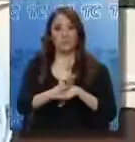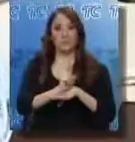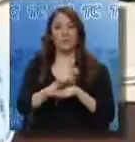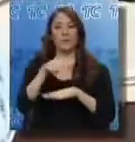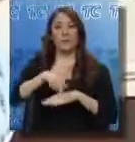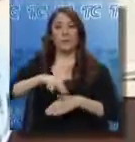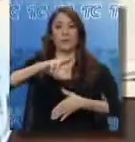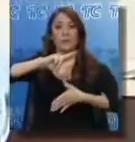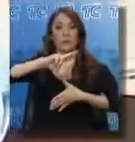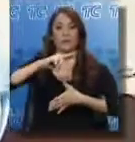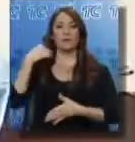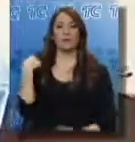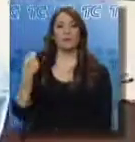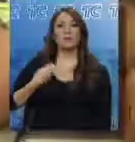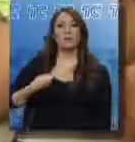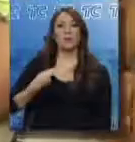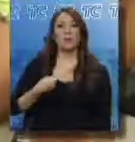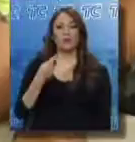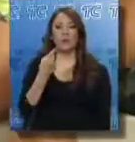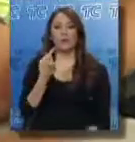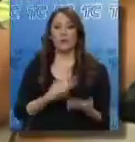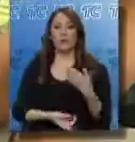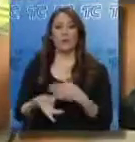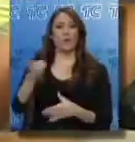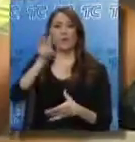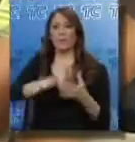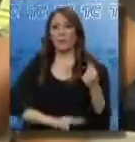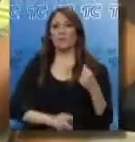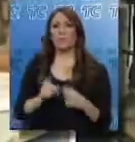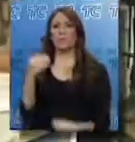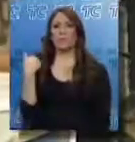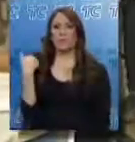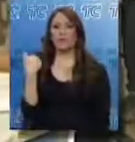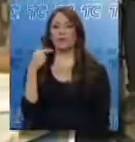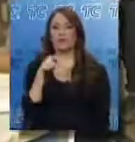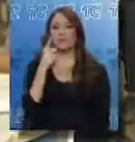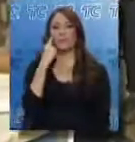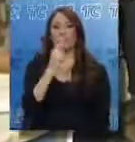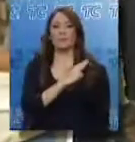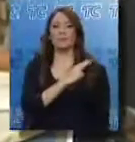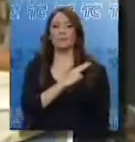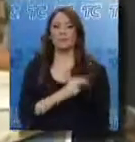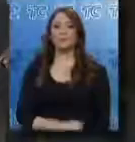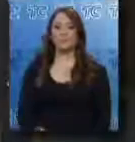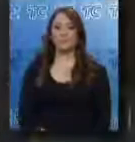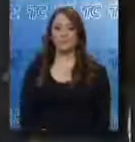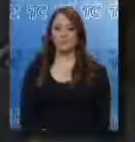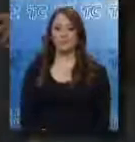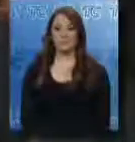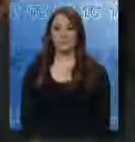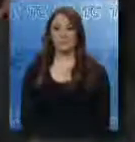Latinoamérica existen salarios en las universidades que duplican a los que tienen en Yachay. Isaías Cruz, TC Televisión.